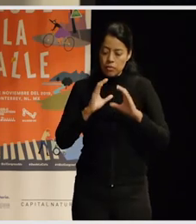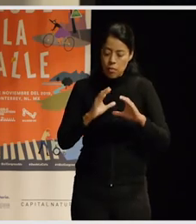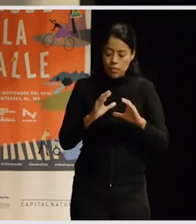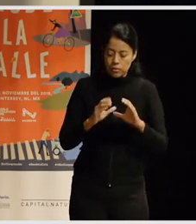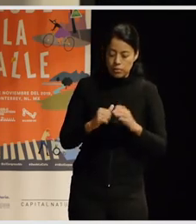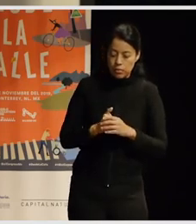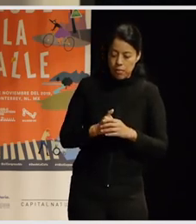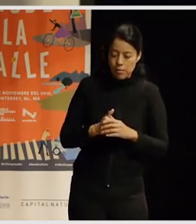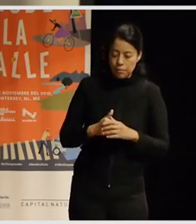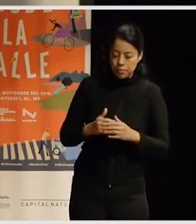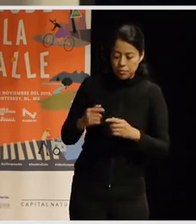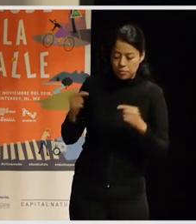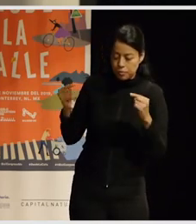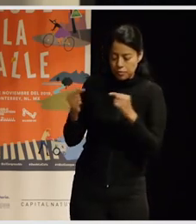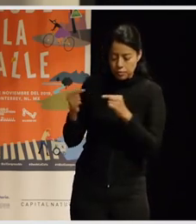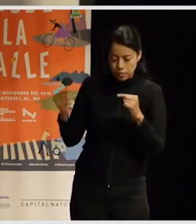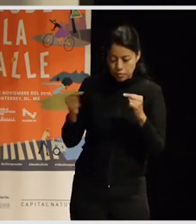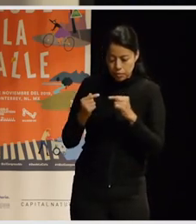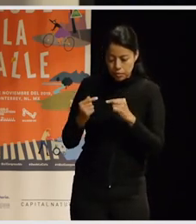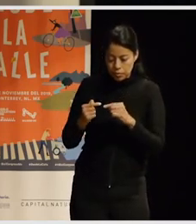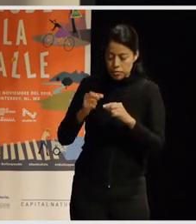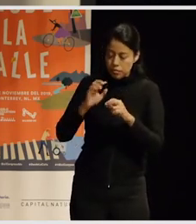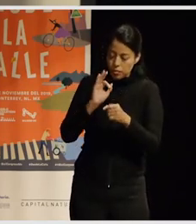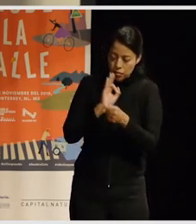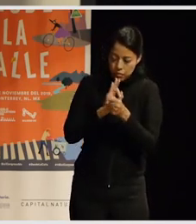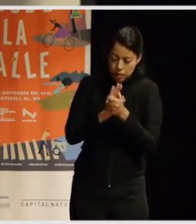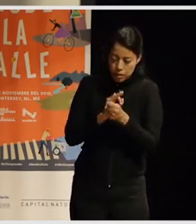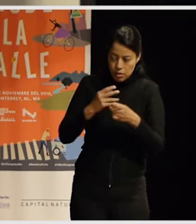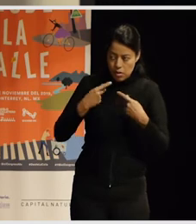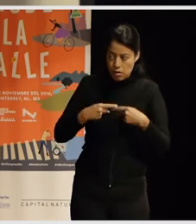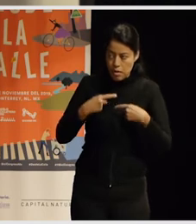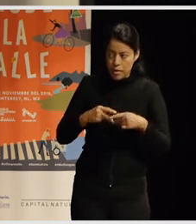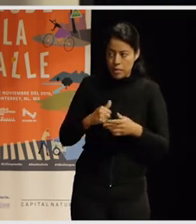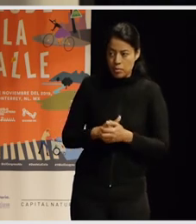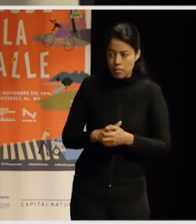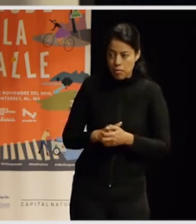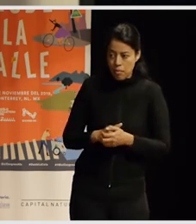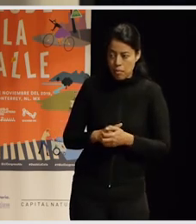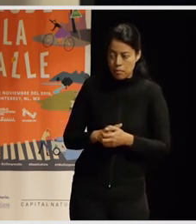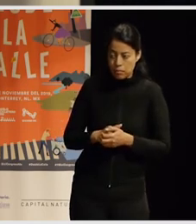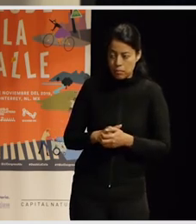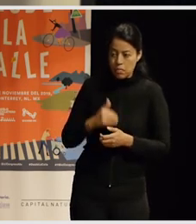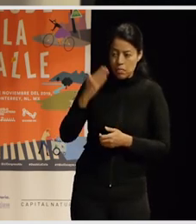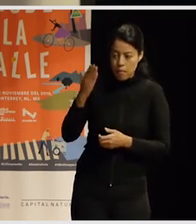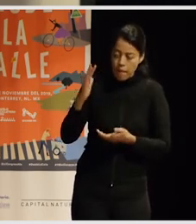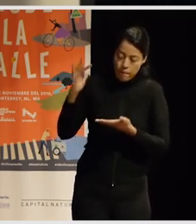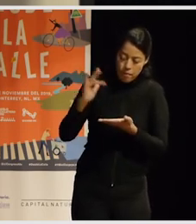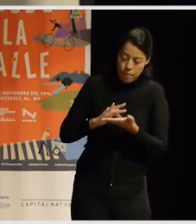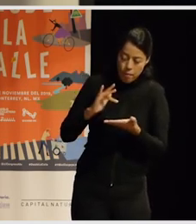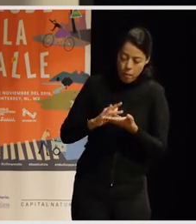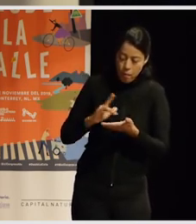saldo blanco en las intervenciones es decir resguardar la seguridad de todas las personas pedimos este apoyo